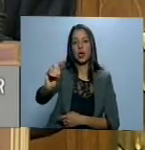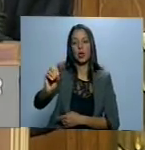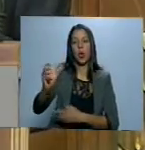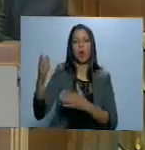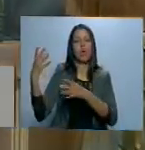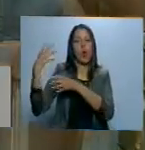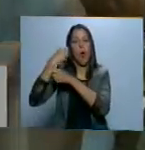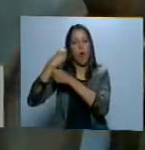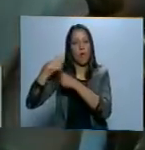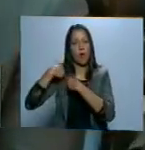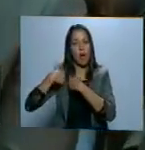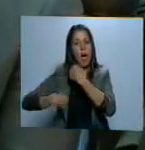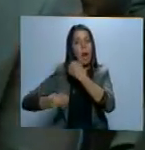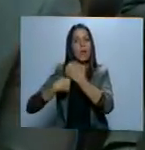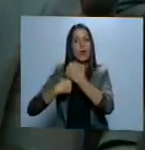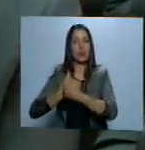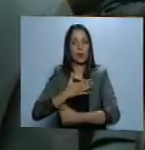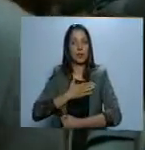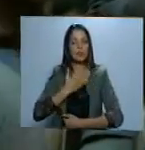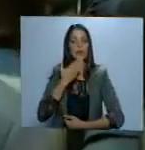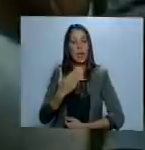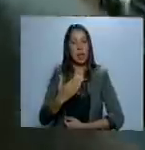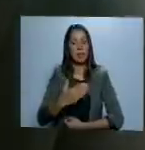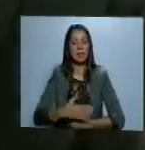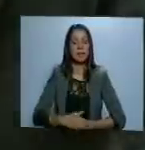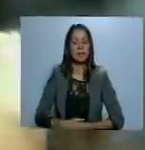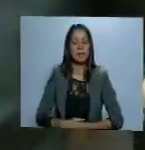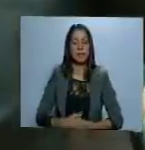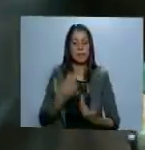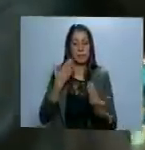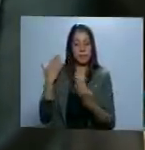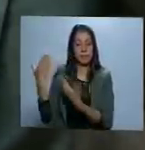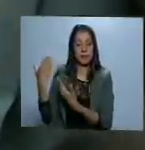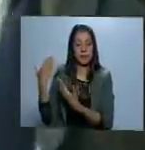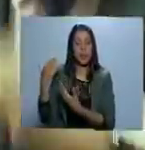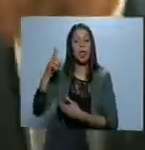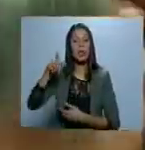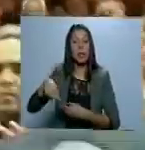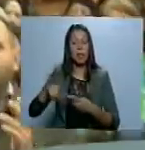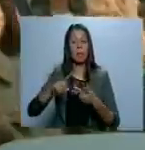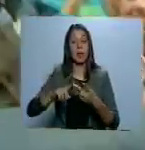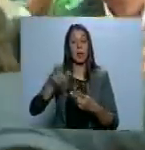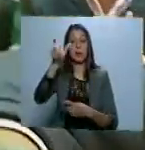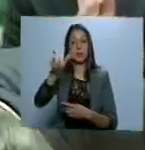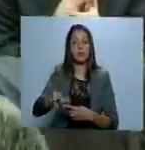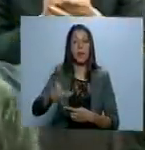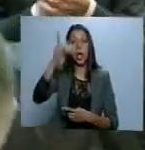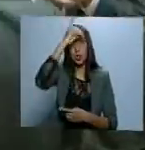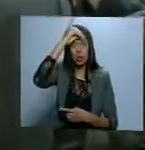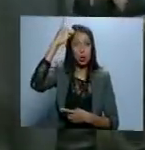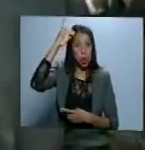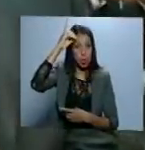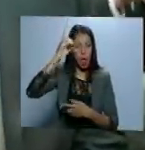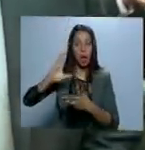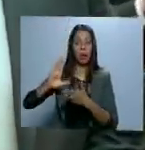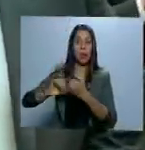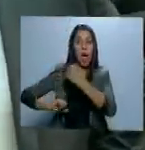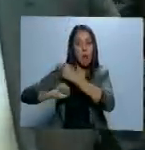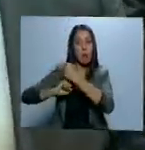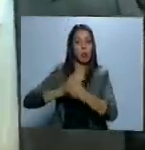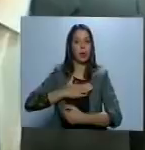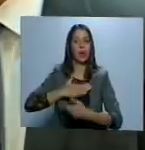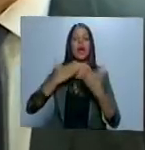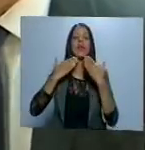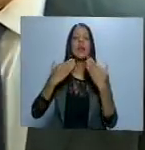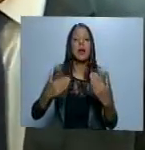conducción en el partido, en el Estado. Quiero agradecerle al camarada Diosdado Cabello el acompañamiento en el